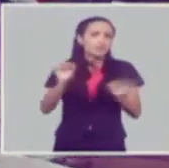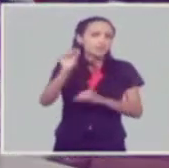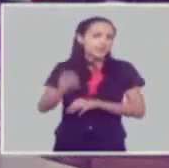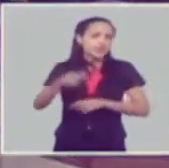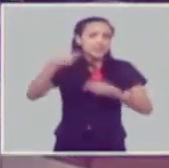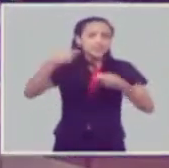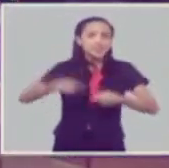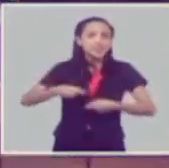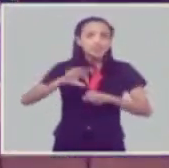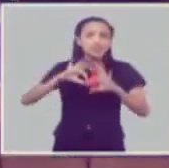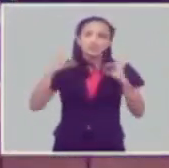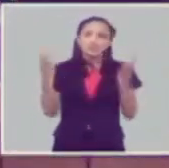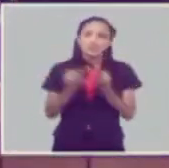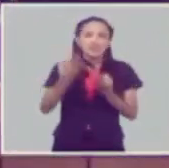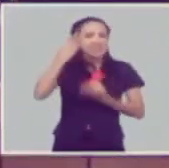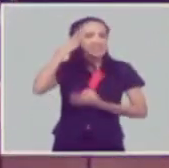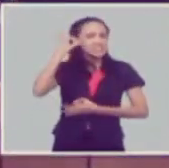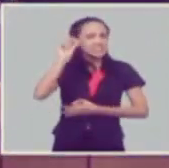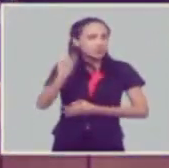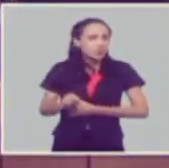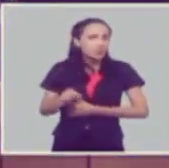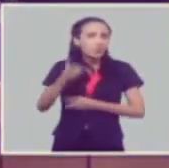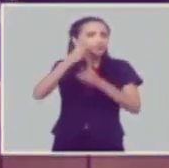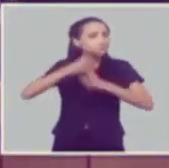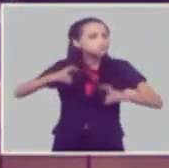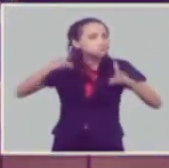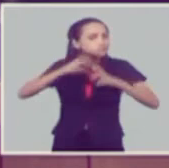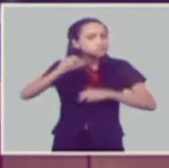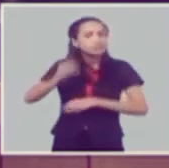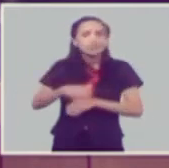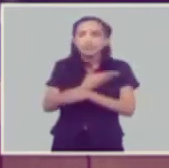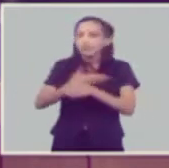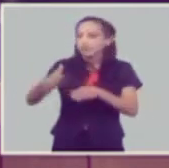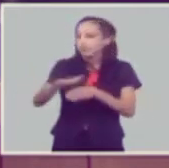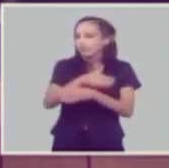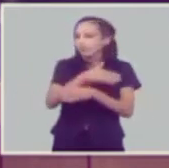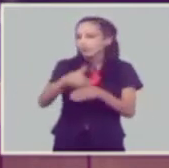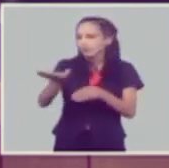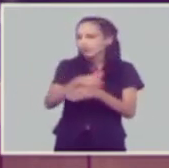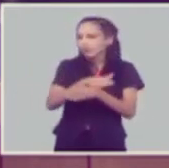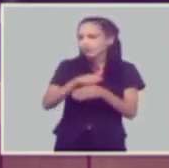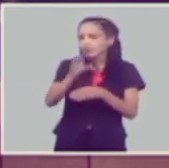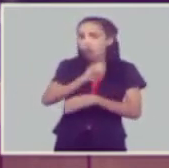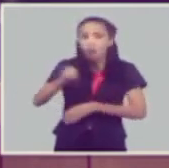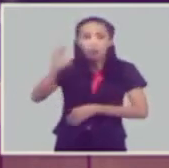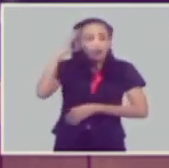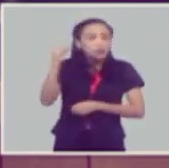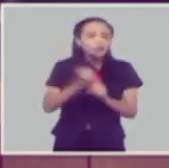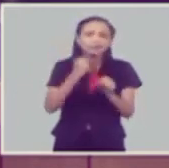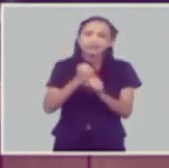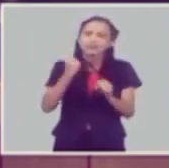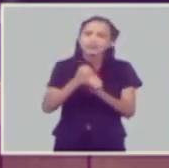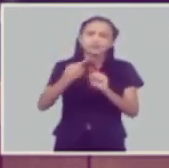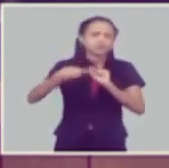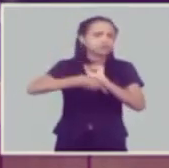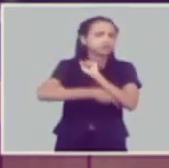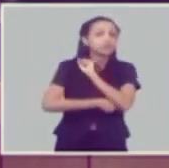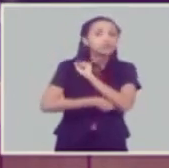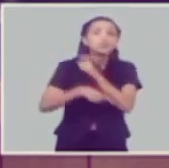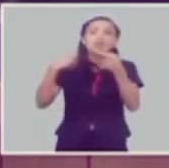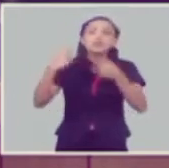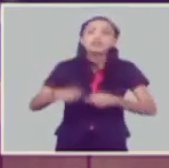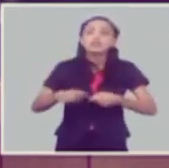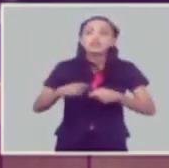Familia, psicólogos e investigadores de diversas instituciones, ha realizado una ardua labor en la definición de las políticas